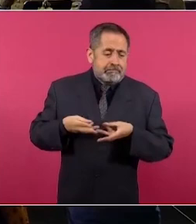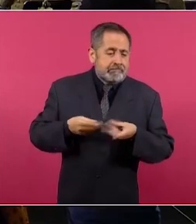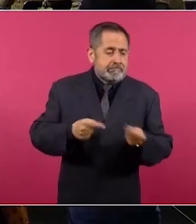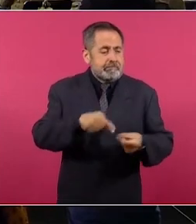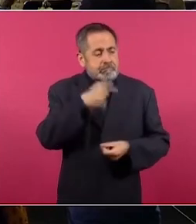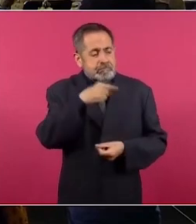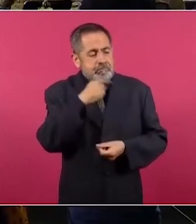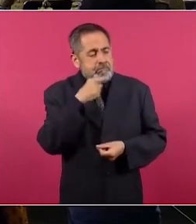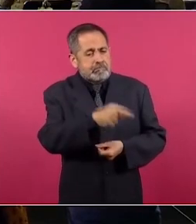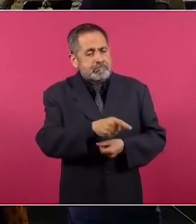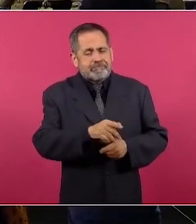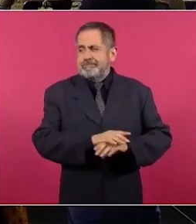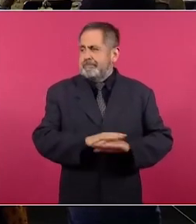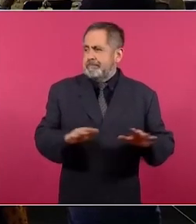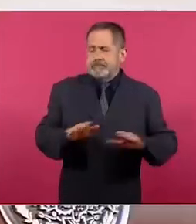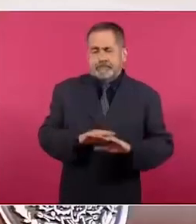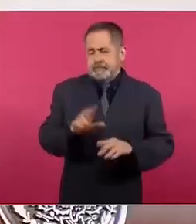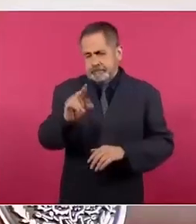improductivo